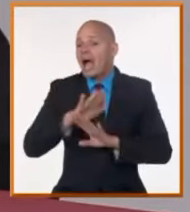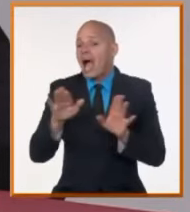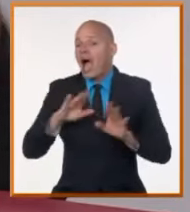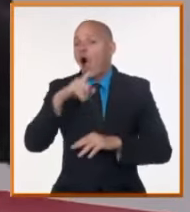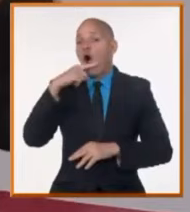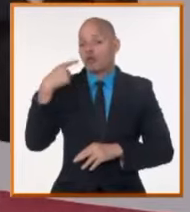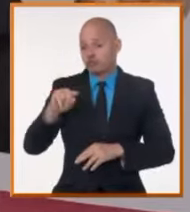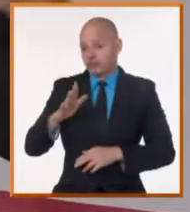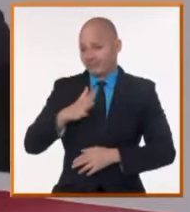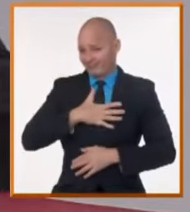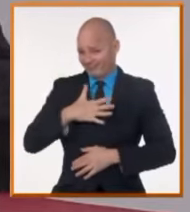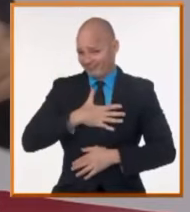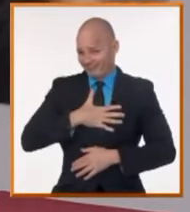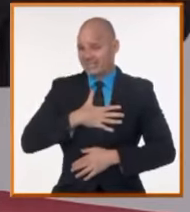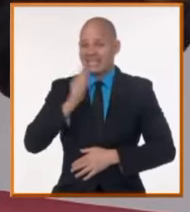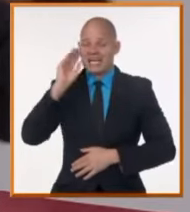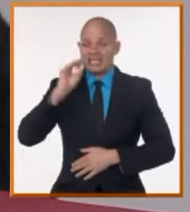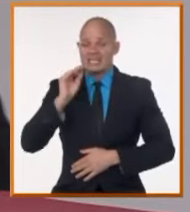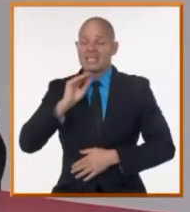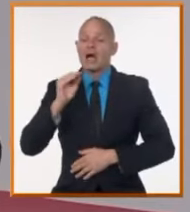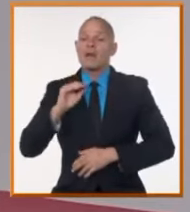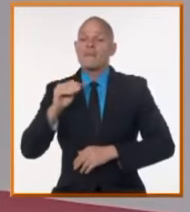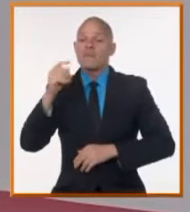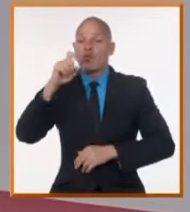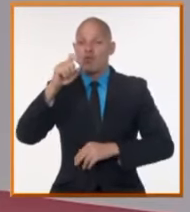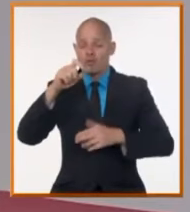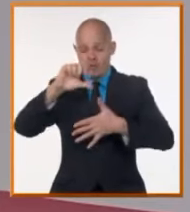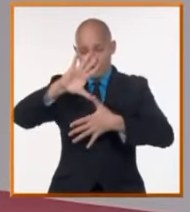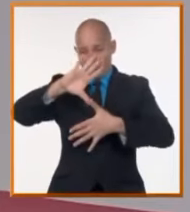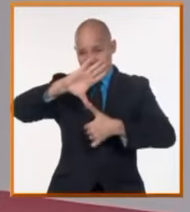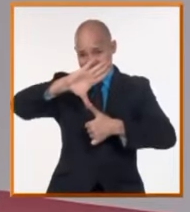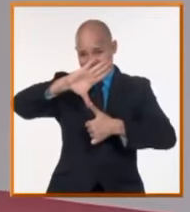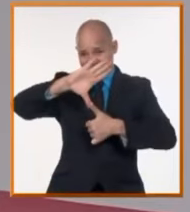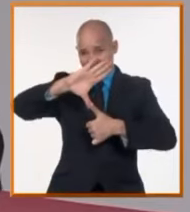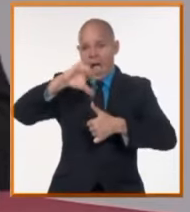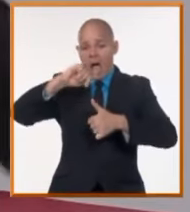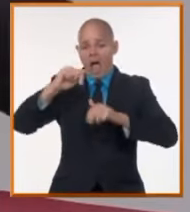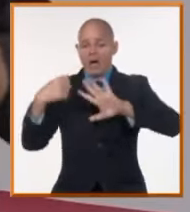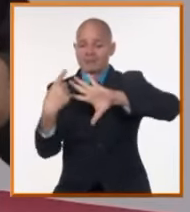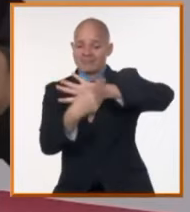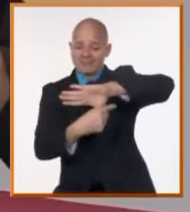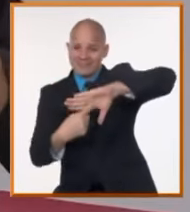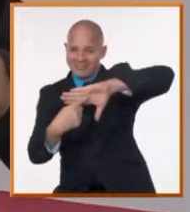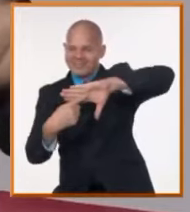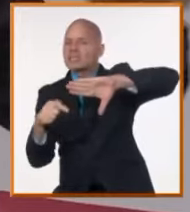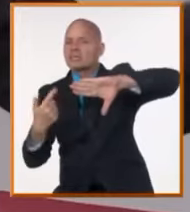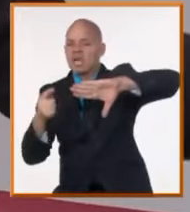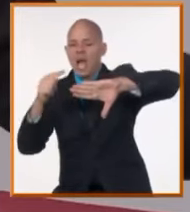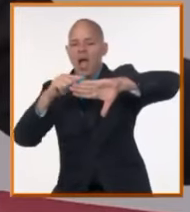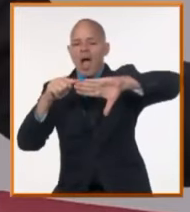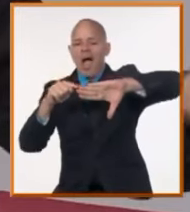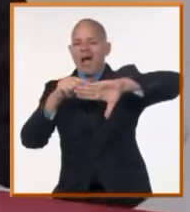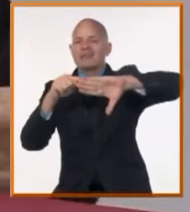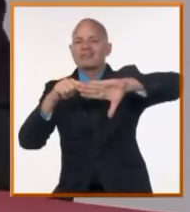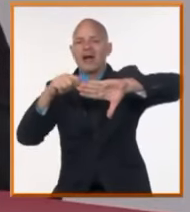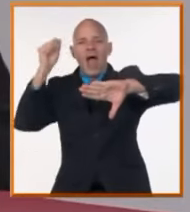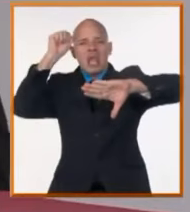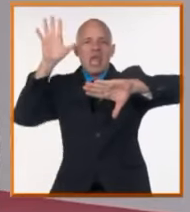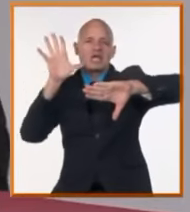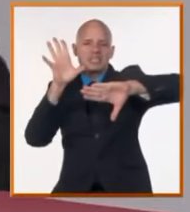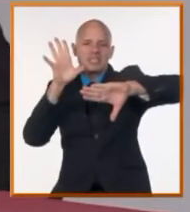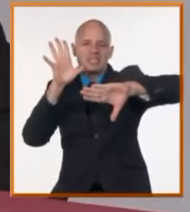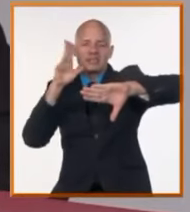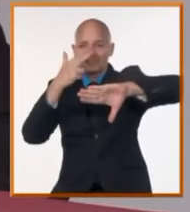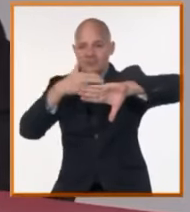zar Alejandro I manda al embajador en Washington a decirle a John Quincy Adams que ellos están interesados en la Bahía de Bodega y